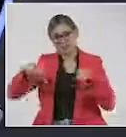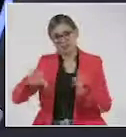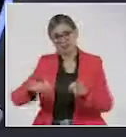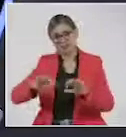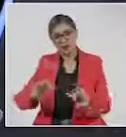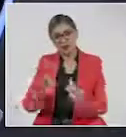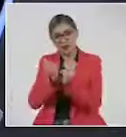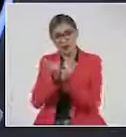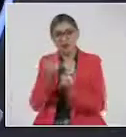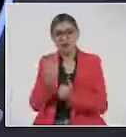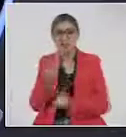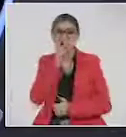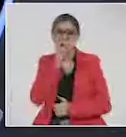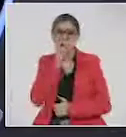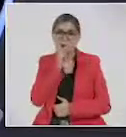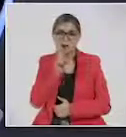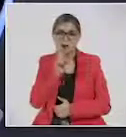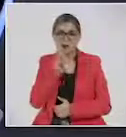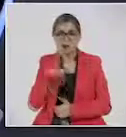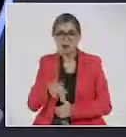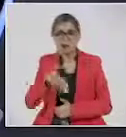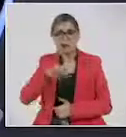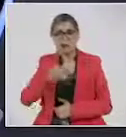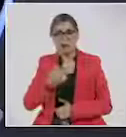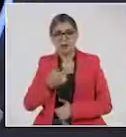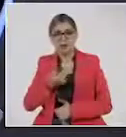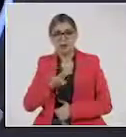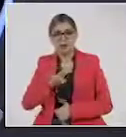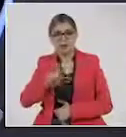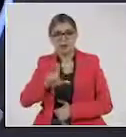parte del papá de don Rodolfo, don Miguel Pila Galán.